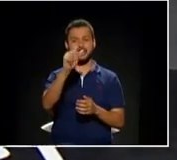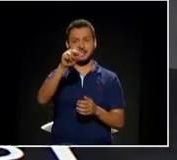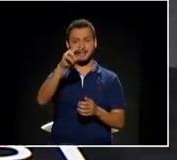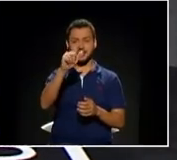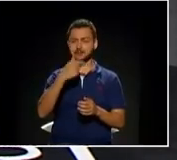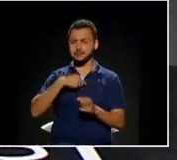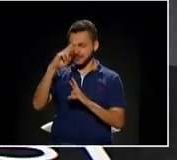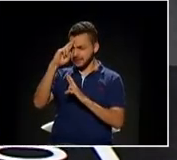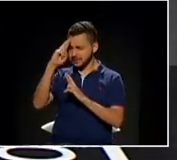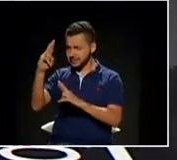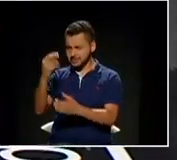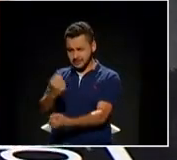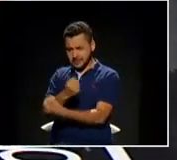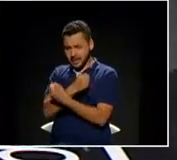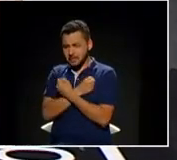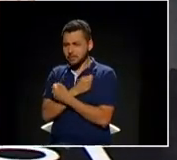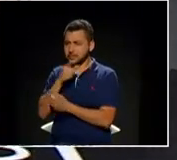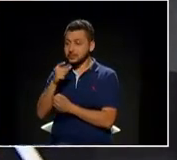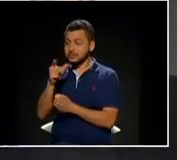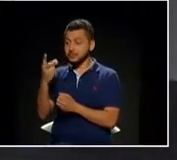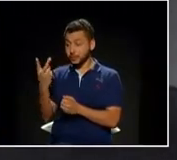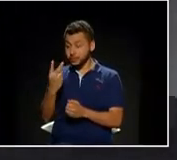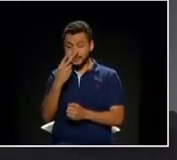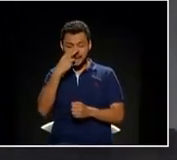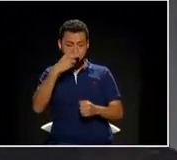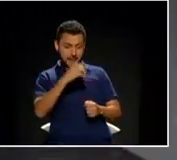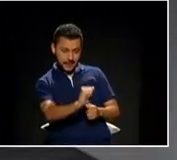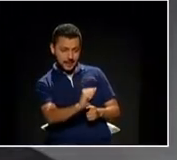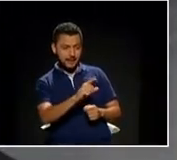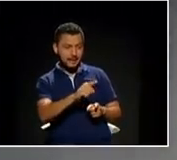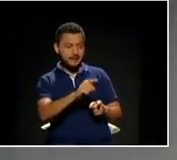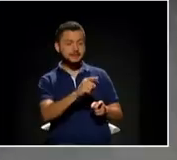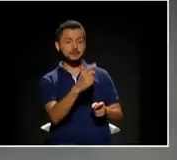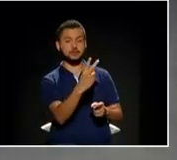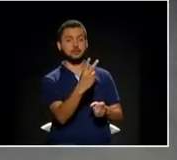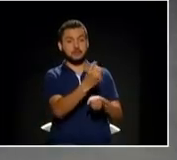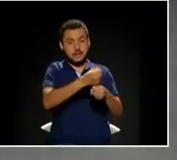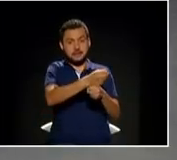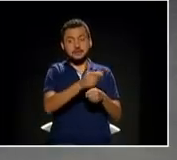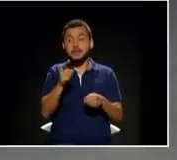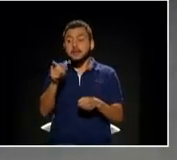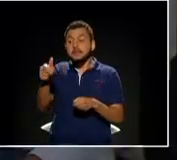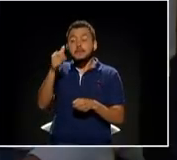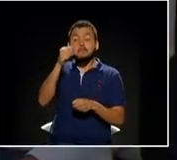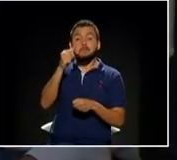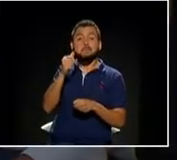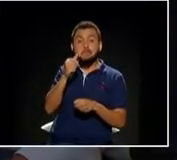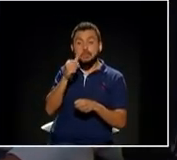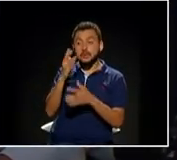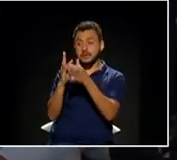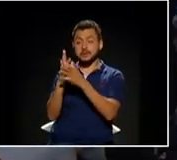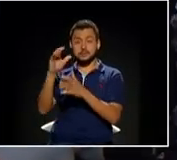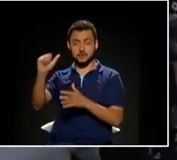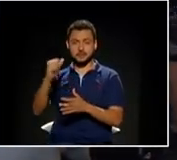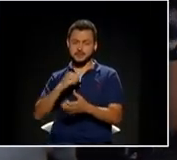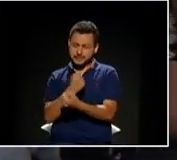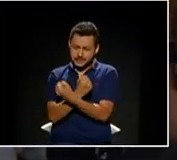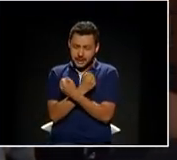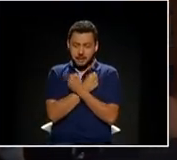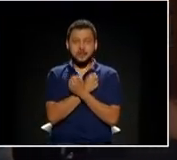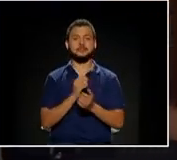que amo tenemos una hija maya de dos años no hay demás que viene en camino además mi experiencia